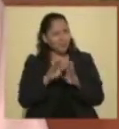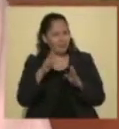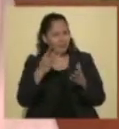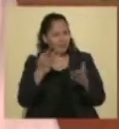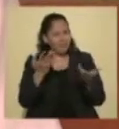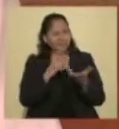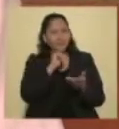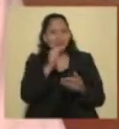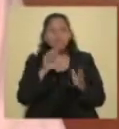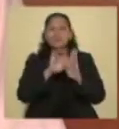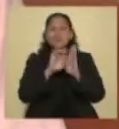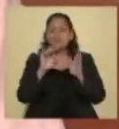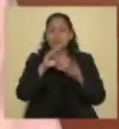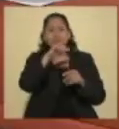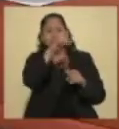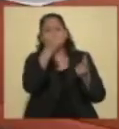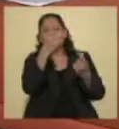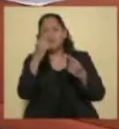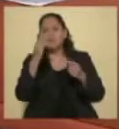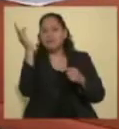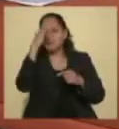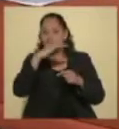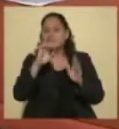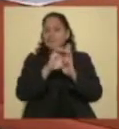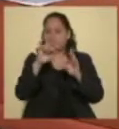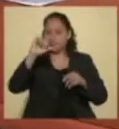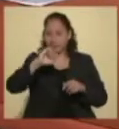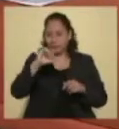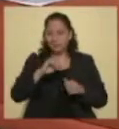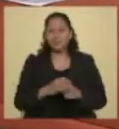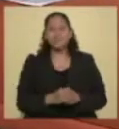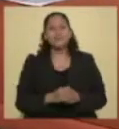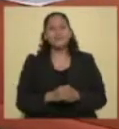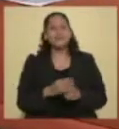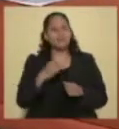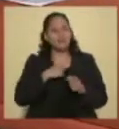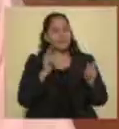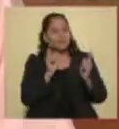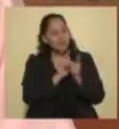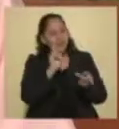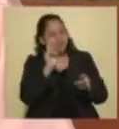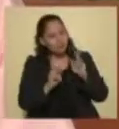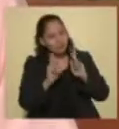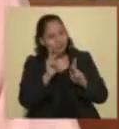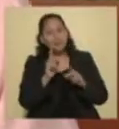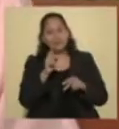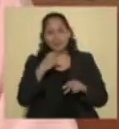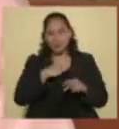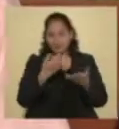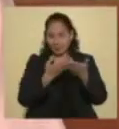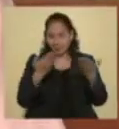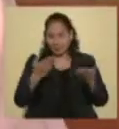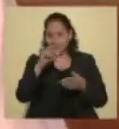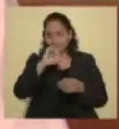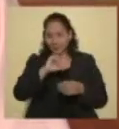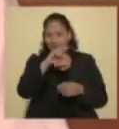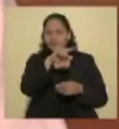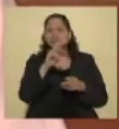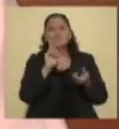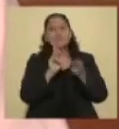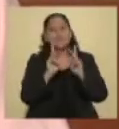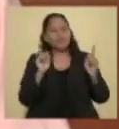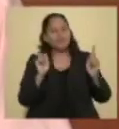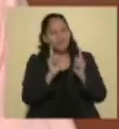haciendo. Como tantos hay, ¿no? Sin embargo, el día de hoy, tuve una plática extraordinaria, les voy a presentar el día de hoy, una